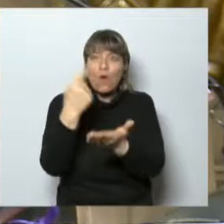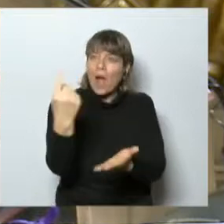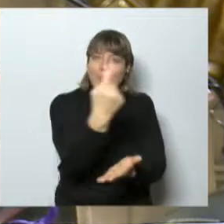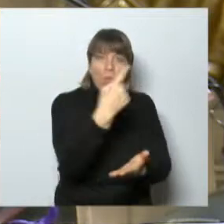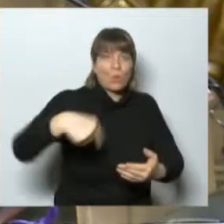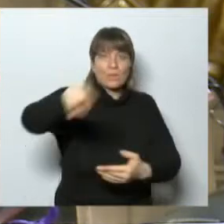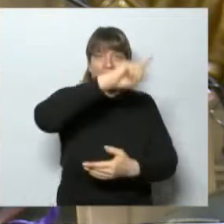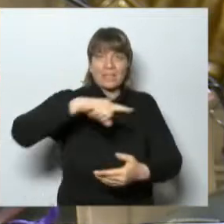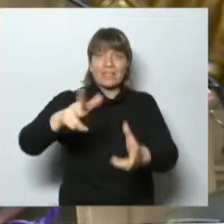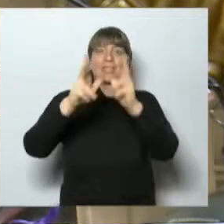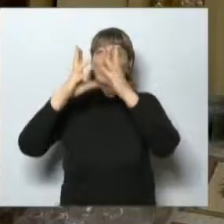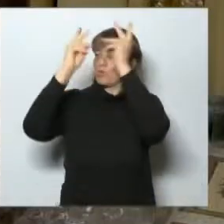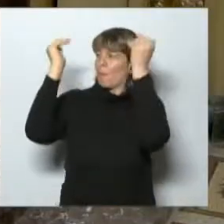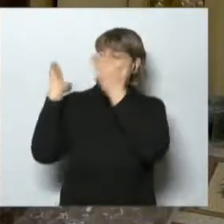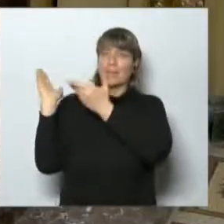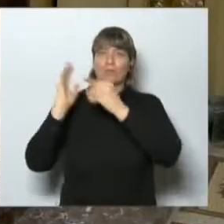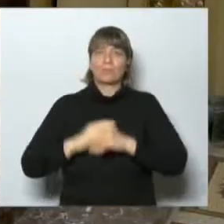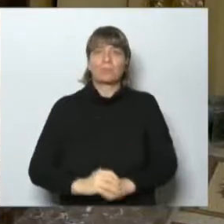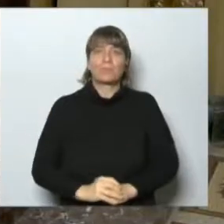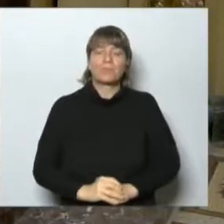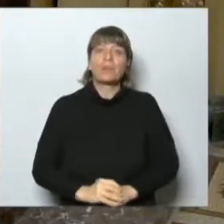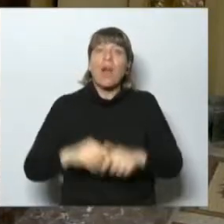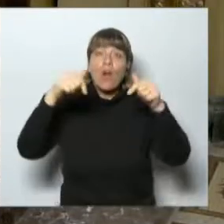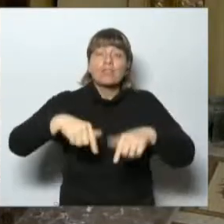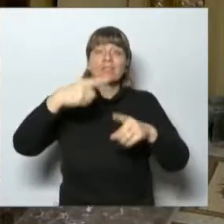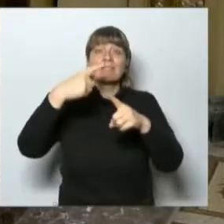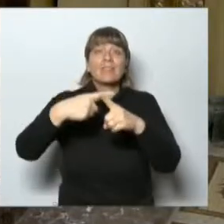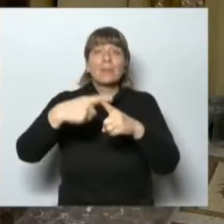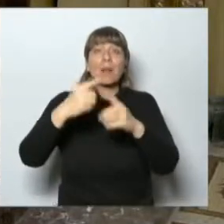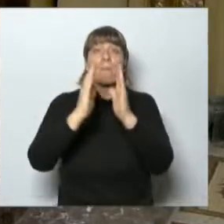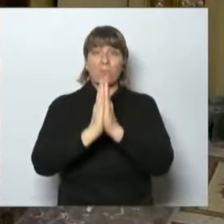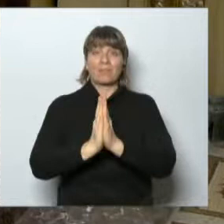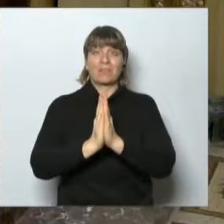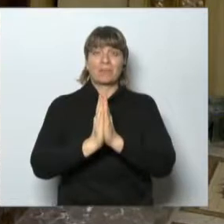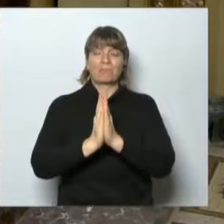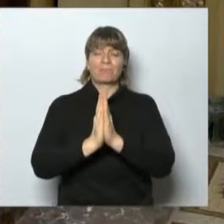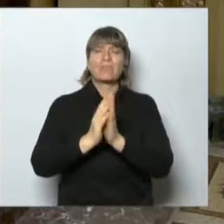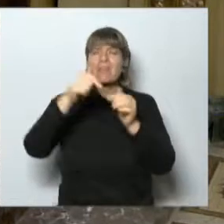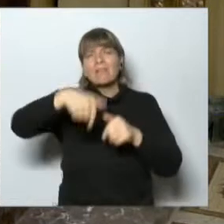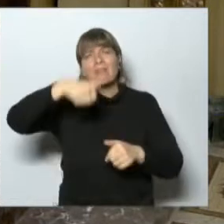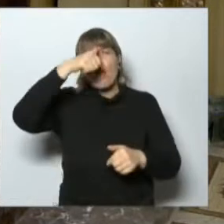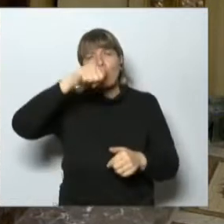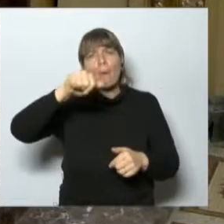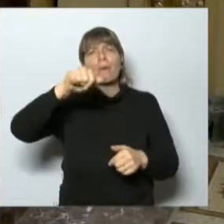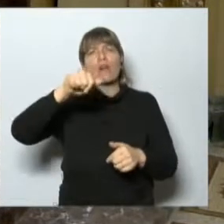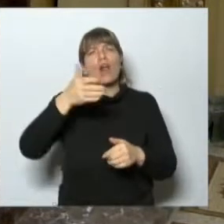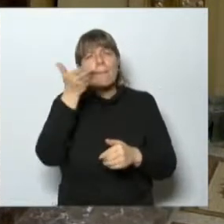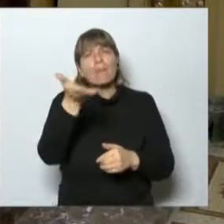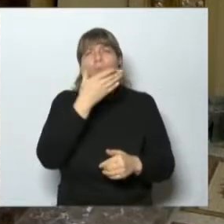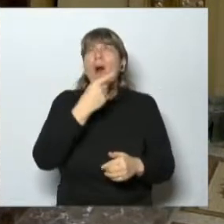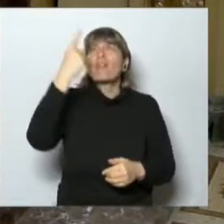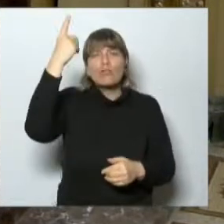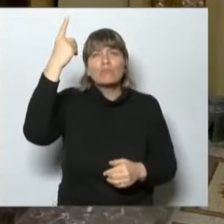con todos ustedes. Al celebrar la misa, en este domingo le pedimos a